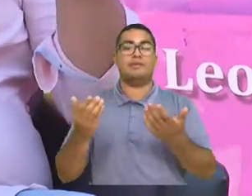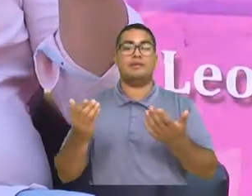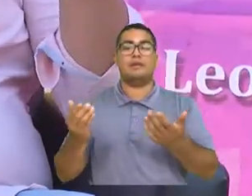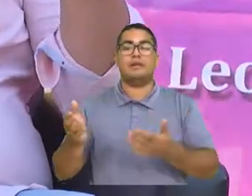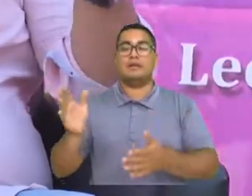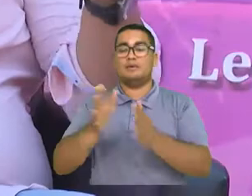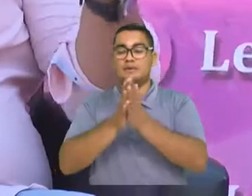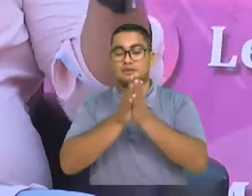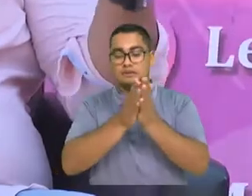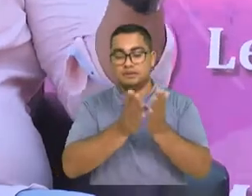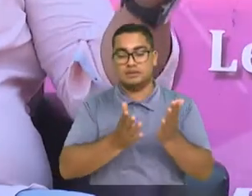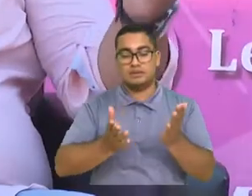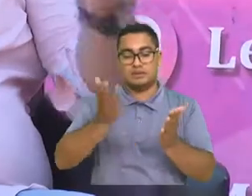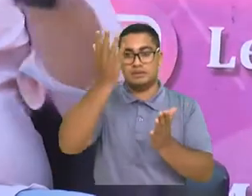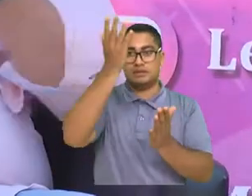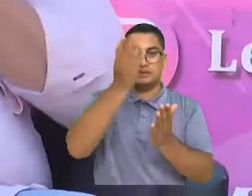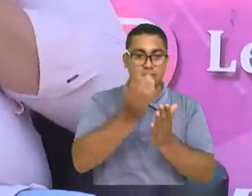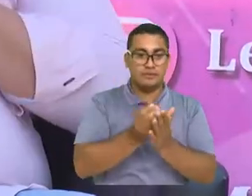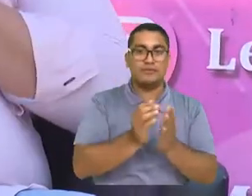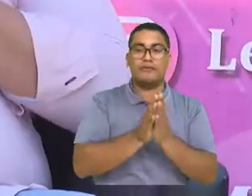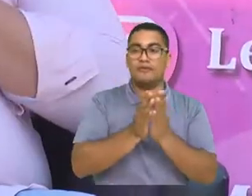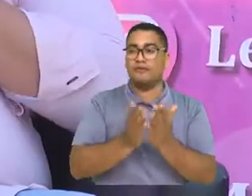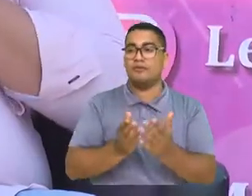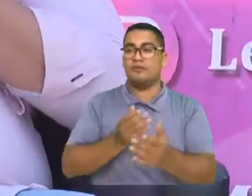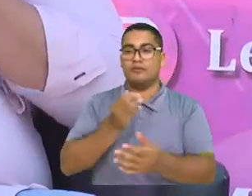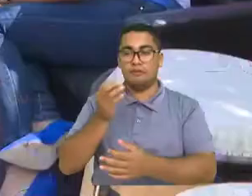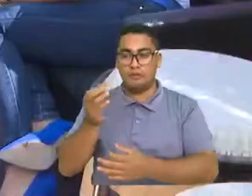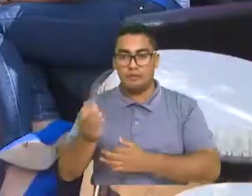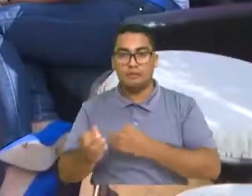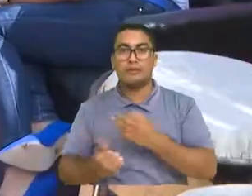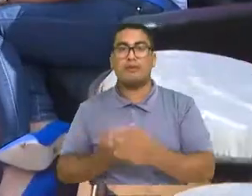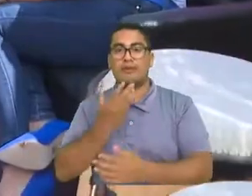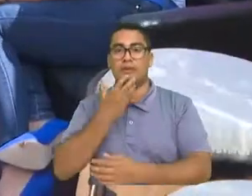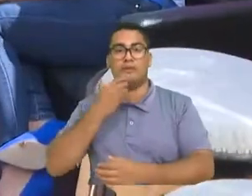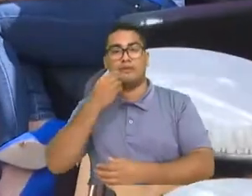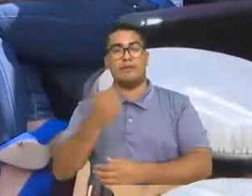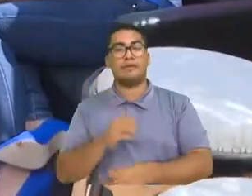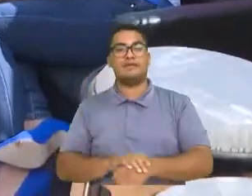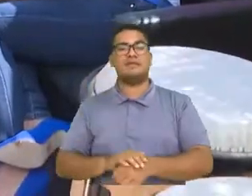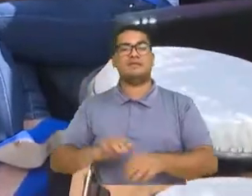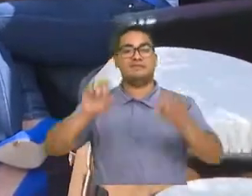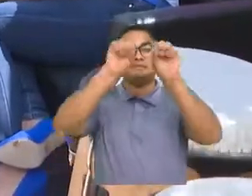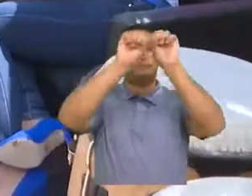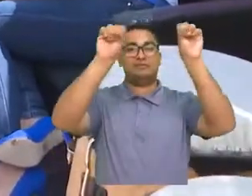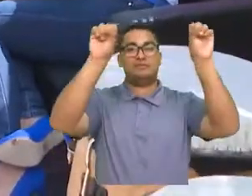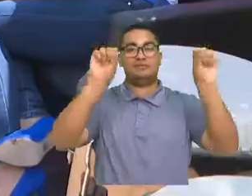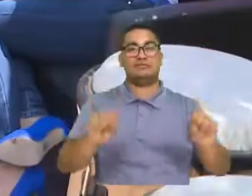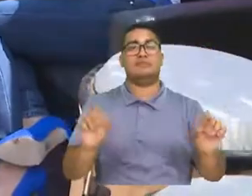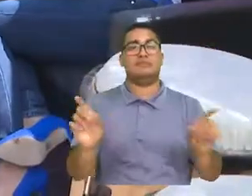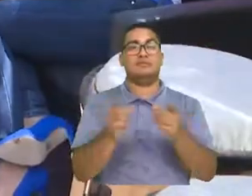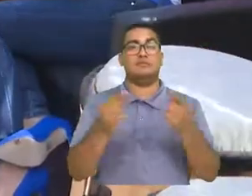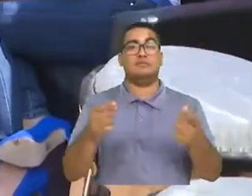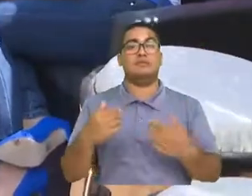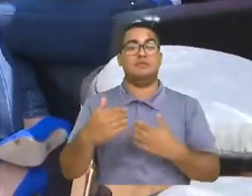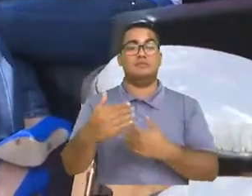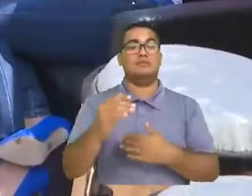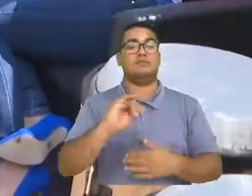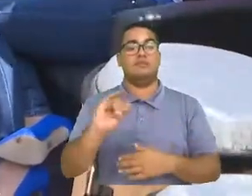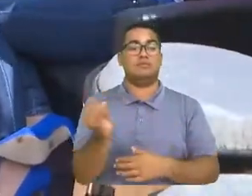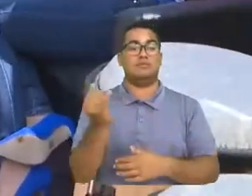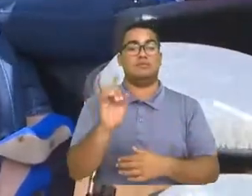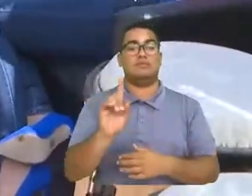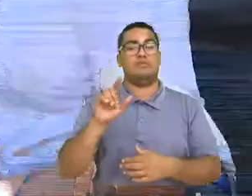van a encargar de dar la reflexión a estos jóvenes. Los talleres de música iniciarán este jueves 16 de abril